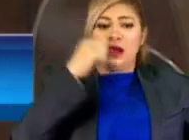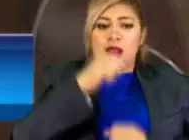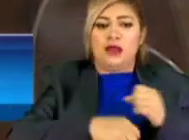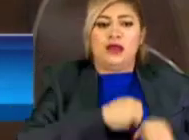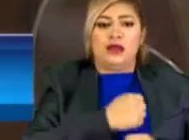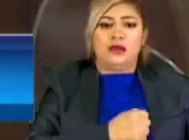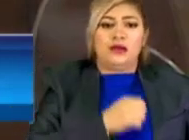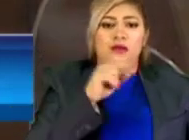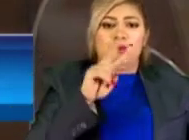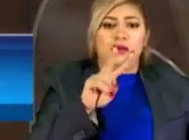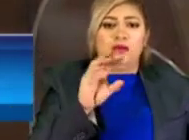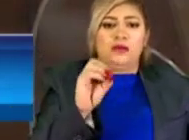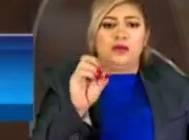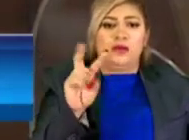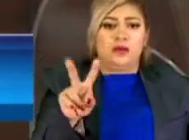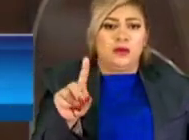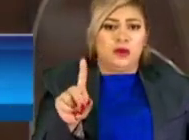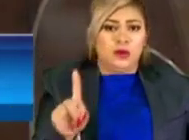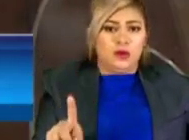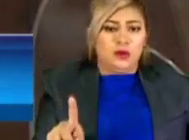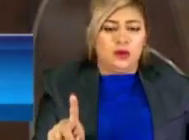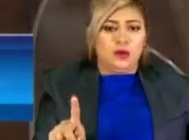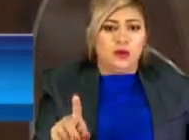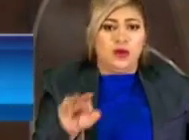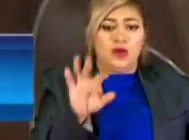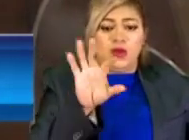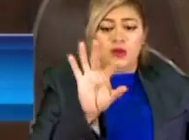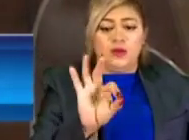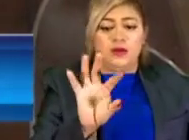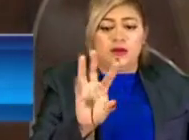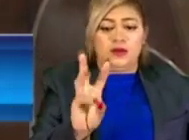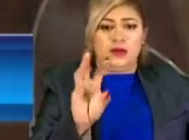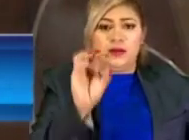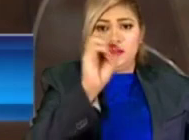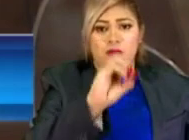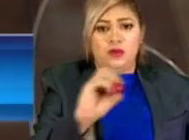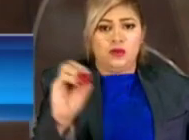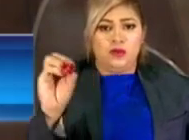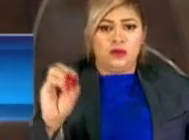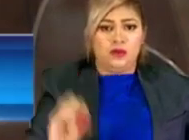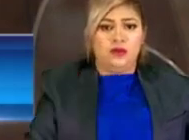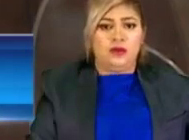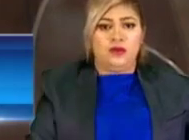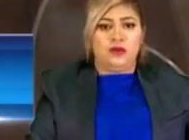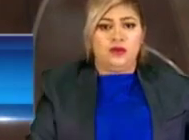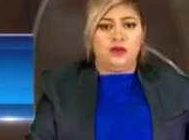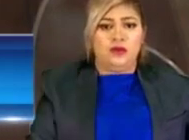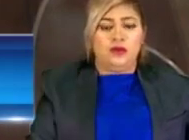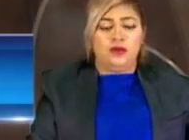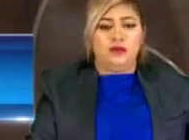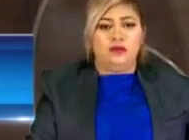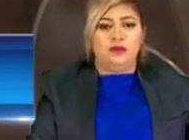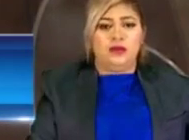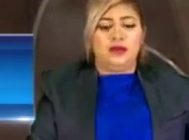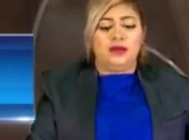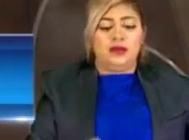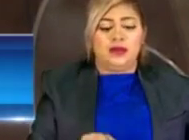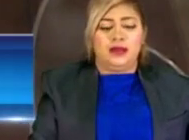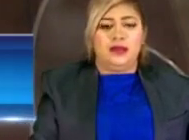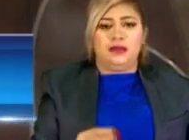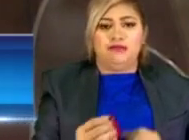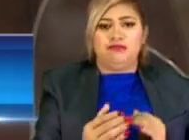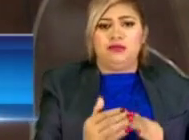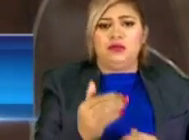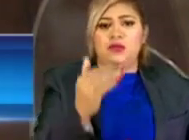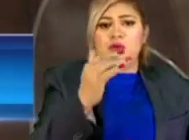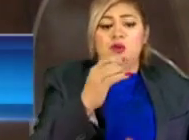2021 fue del 96%, la ejecución más alta de los